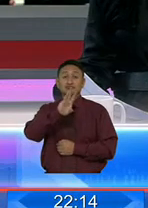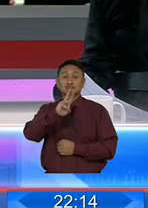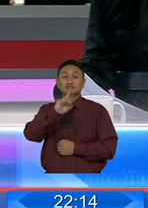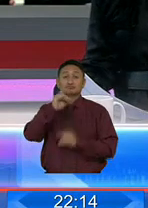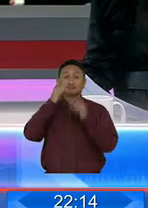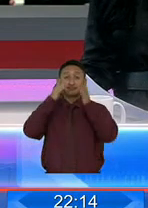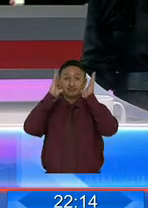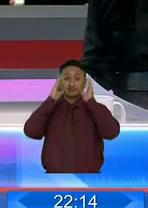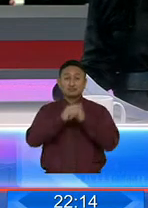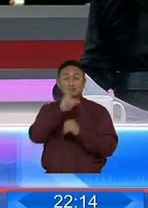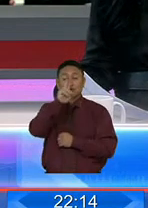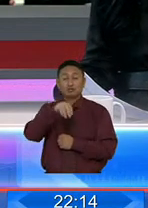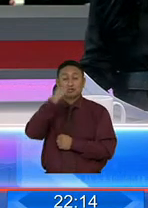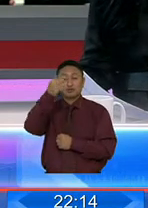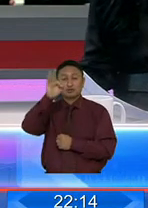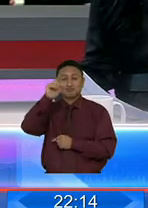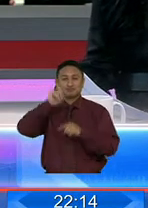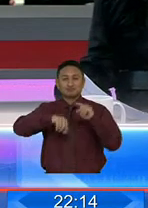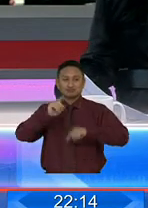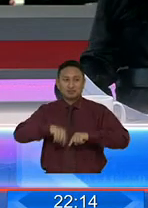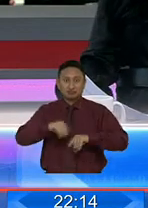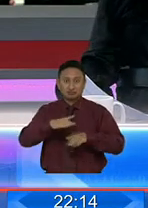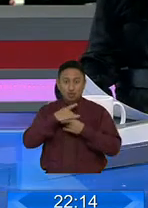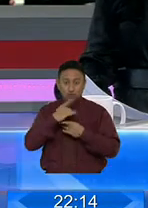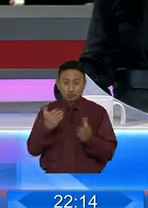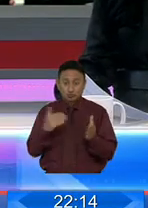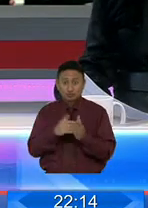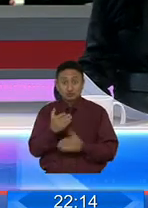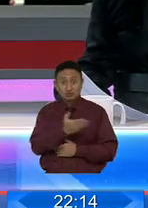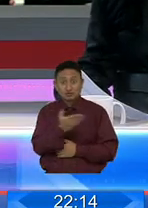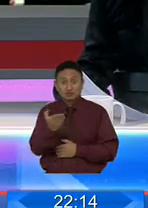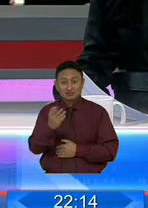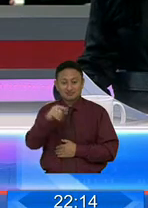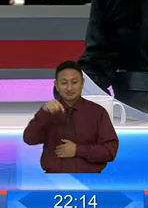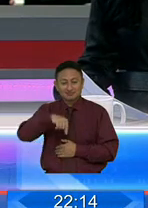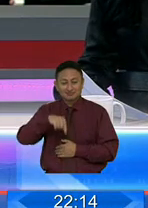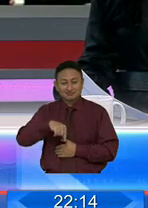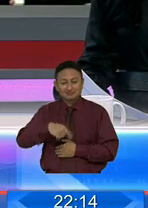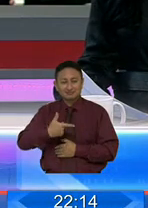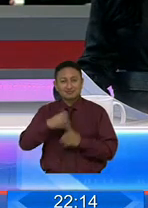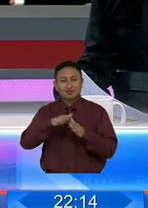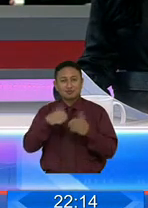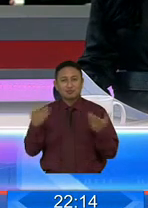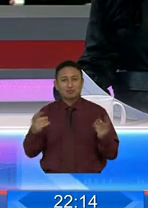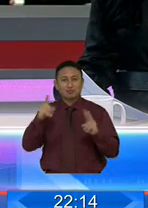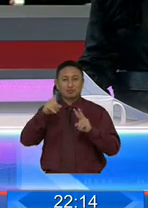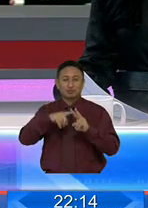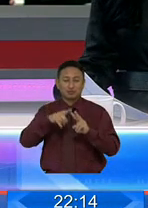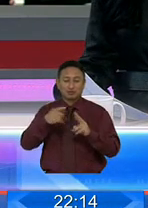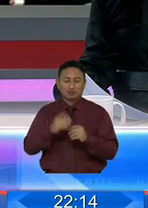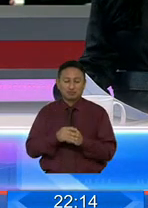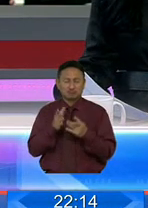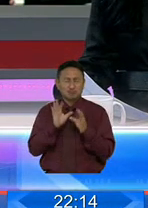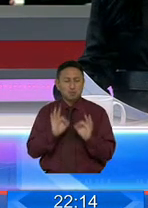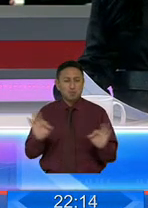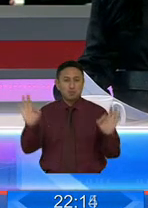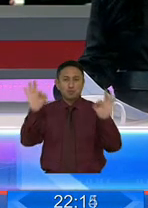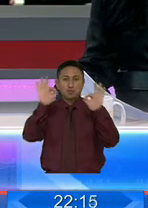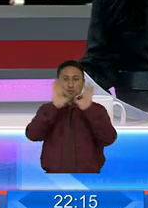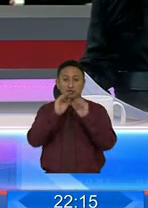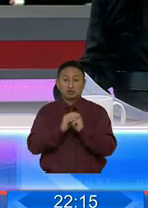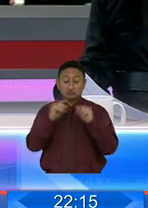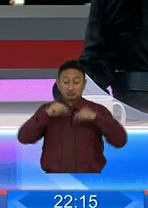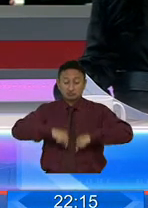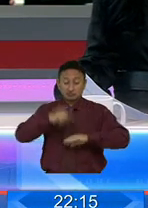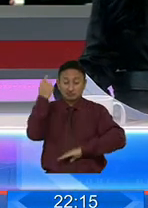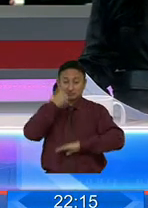26 de diciembre del 2019, amigos. Es un gusto estar nuevamente con ustedes aquí en la emisión estelar del Comercio TV con lo más